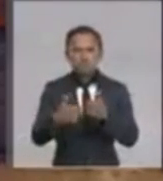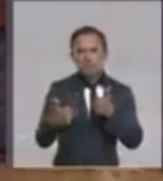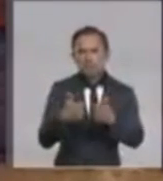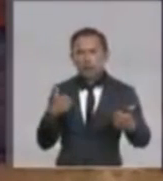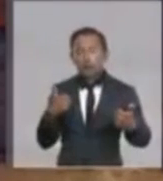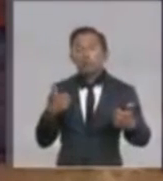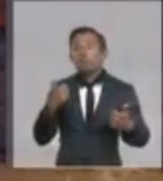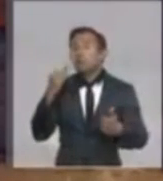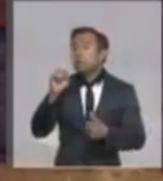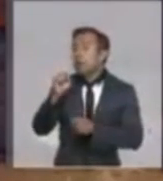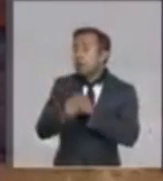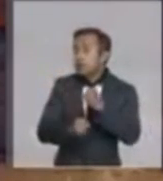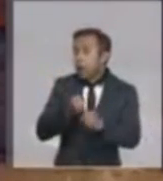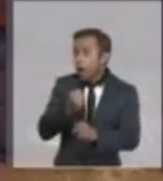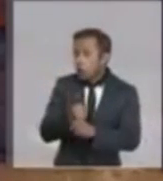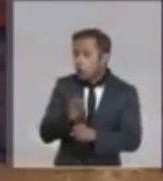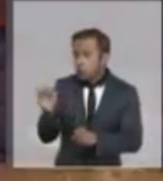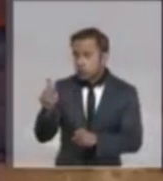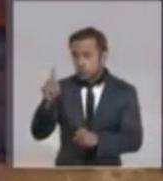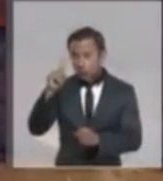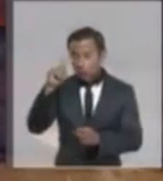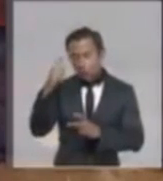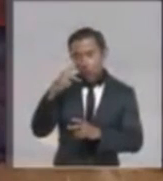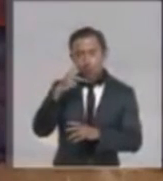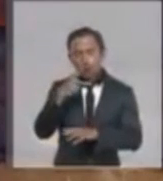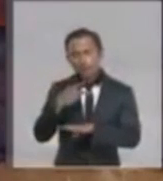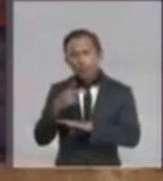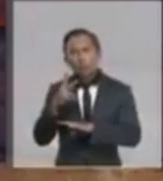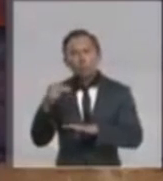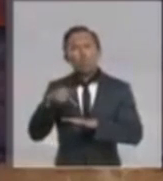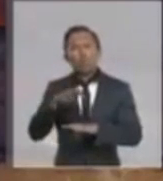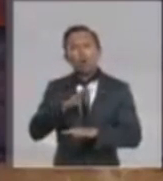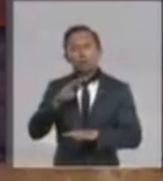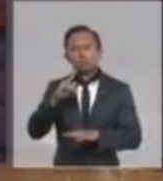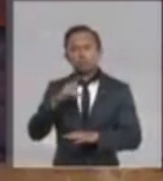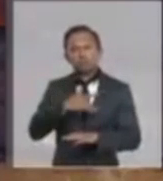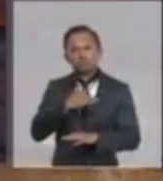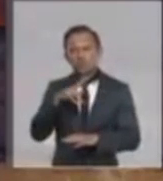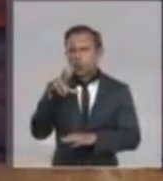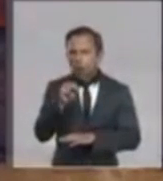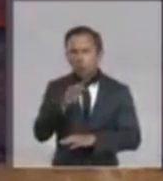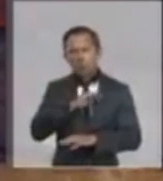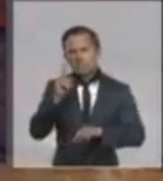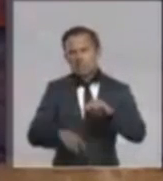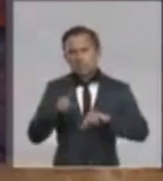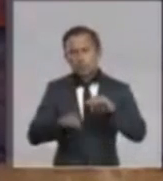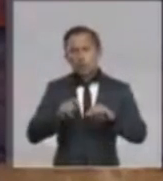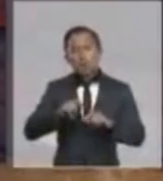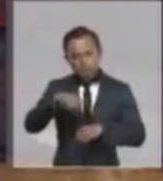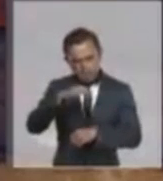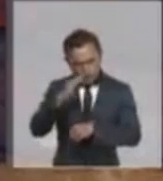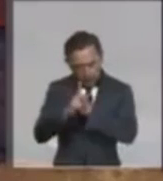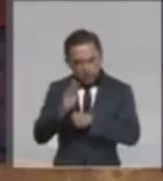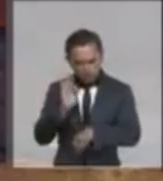desmayado, en vez de volver en sí, hubiera vuelto en no. No le ha apostado a que este país avance, a que este país camine. Le ha